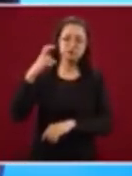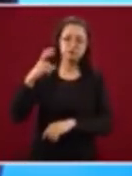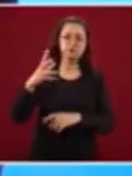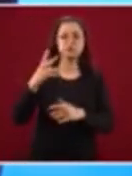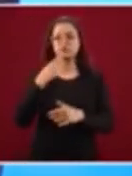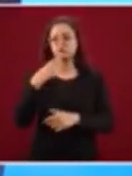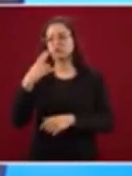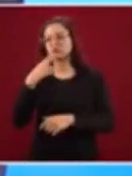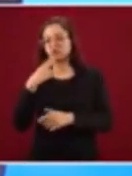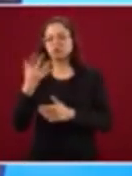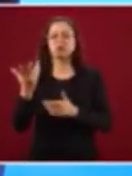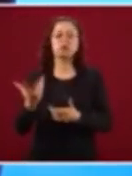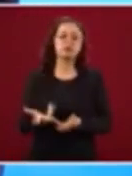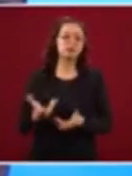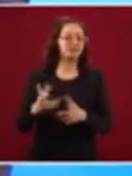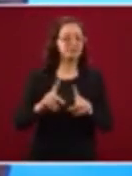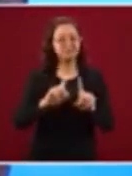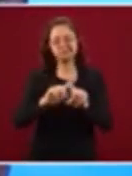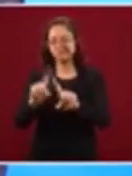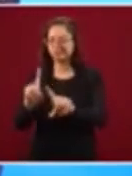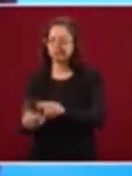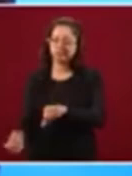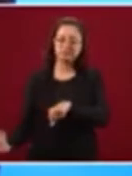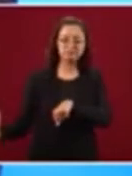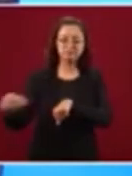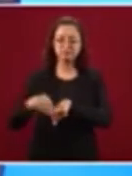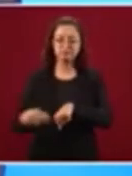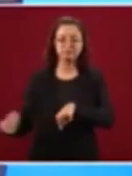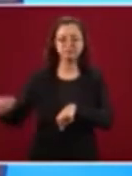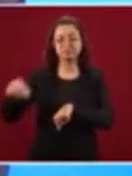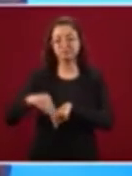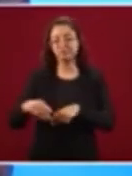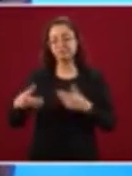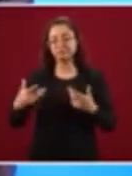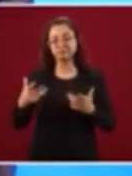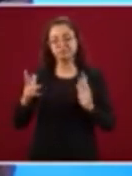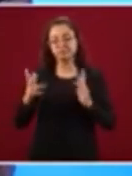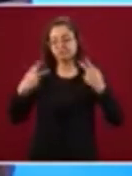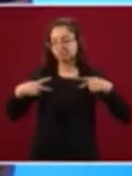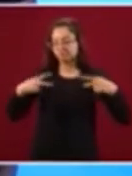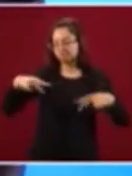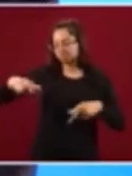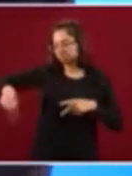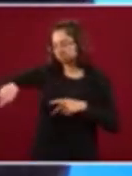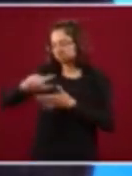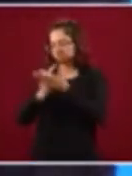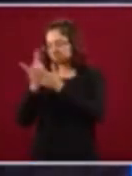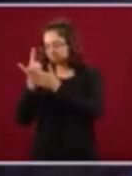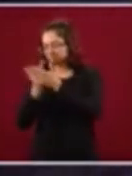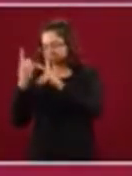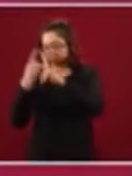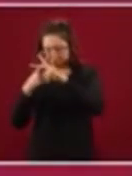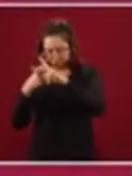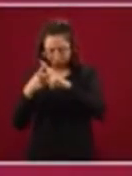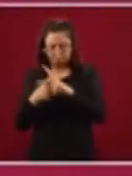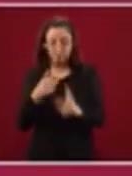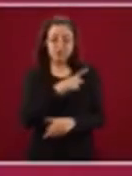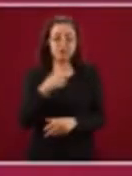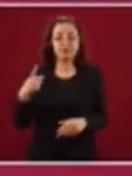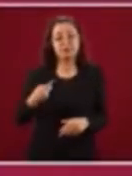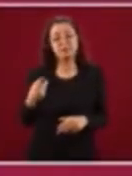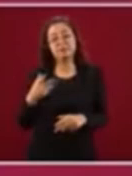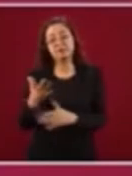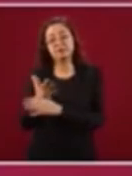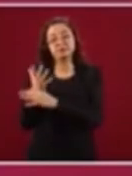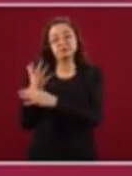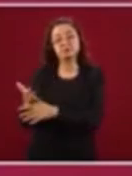por tener el avión. Eso los economistas, los técnicos, los financieros tendrían que decir cuánto